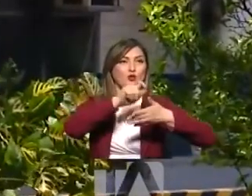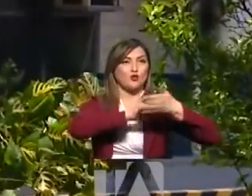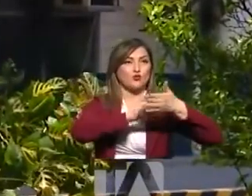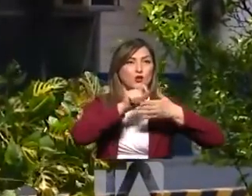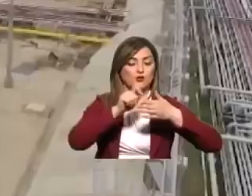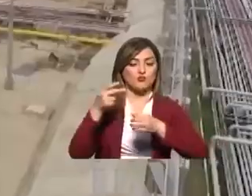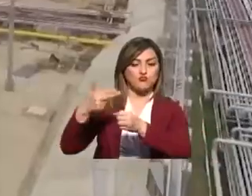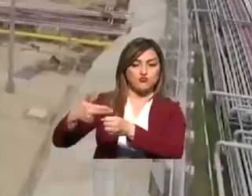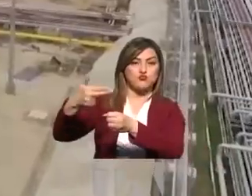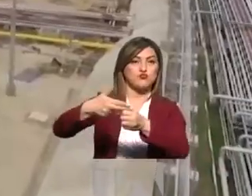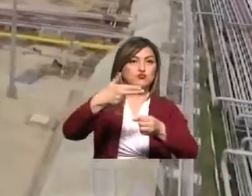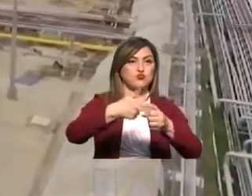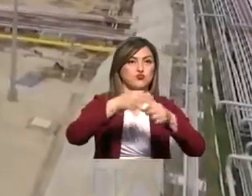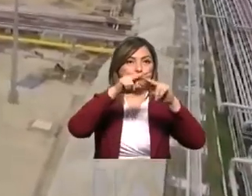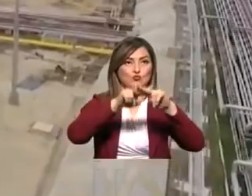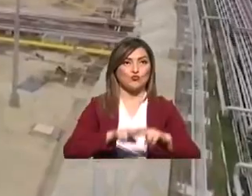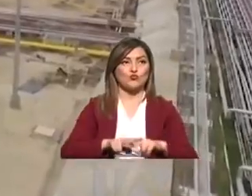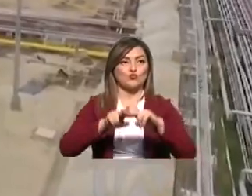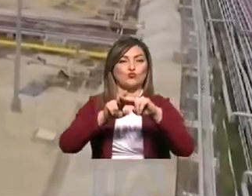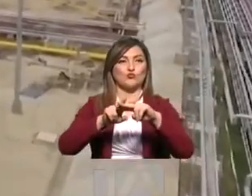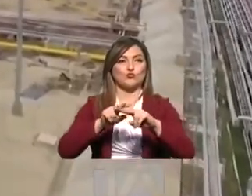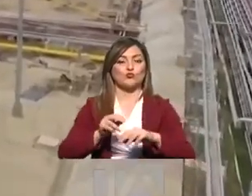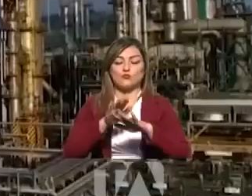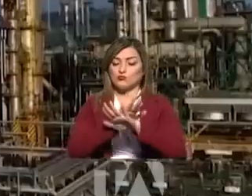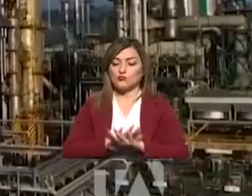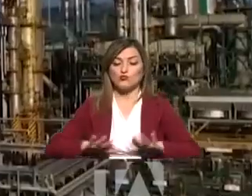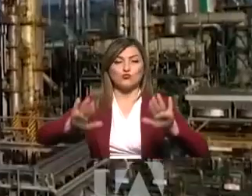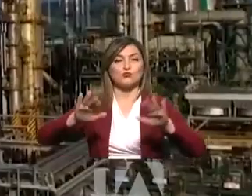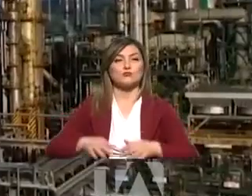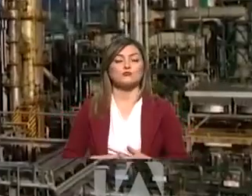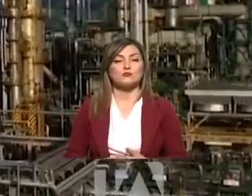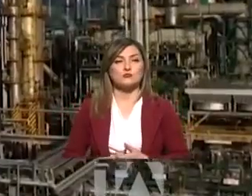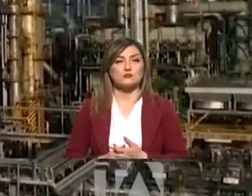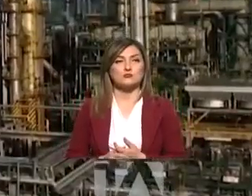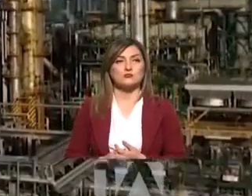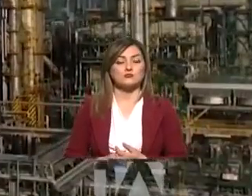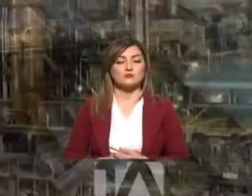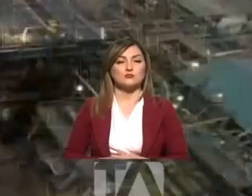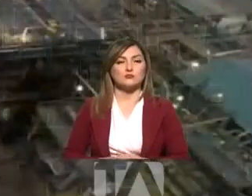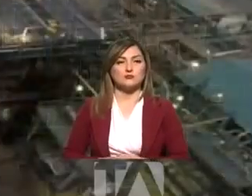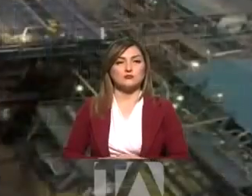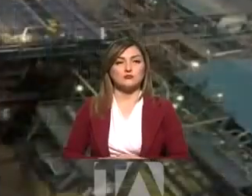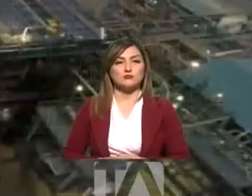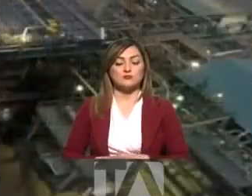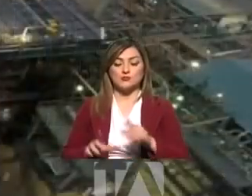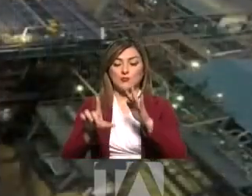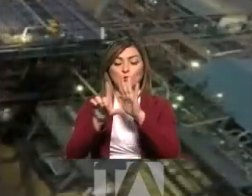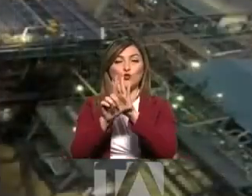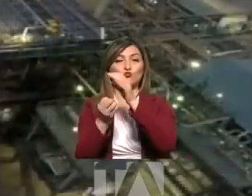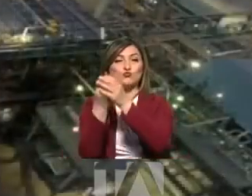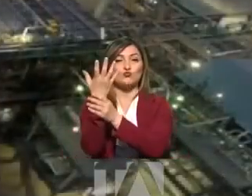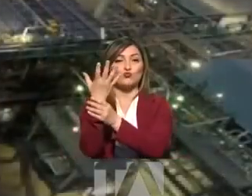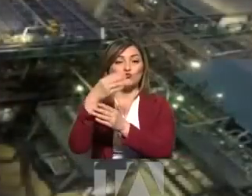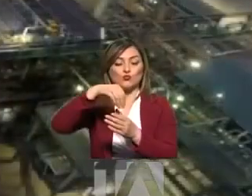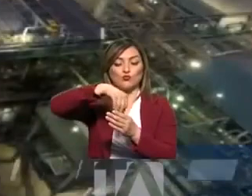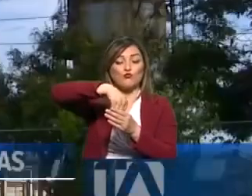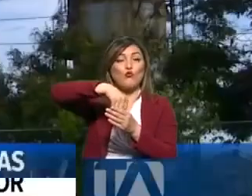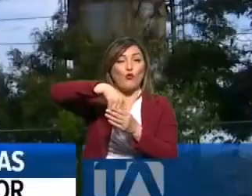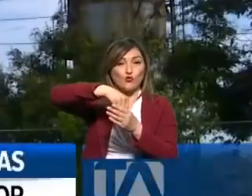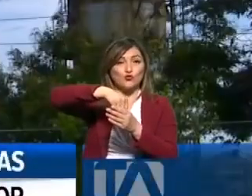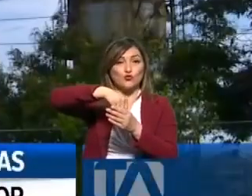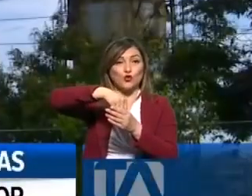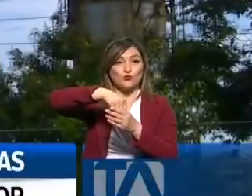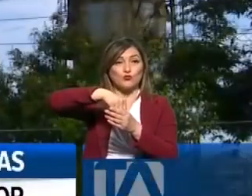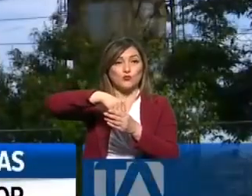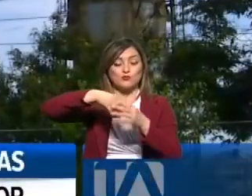la importación para los productos derivados de petróleo y pone a disposición de estas empresas, si se quiere, las grandes